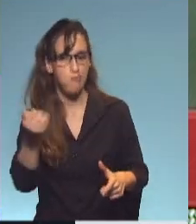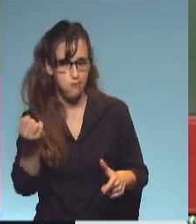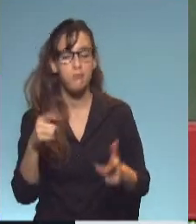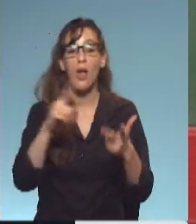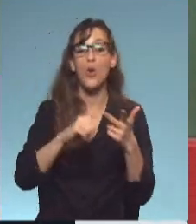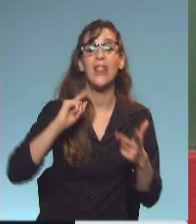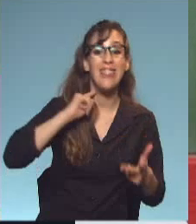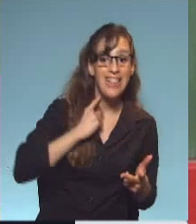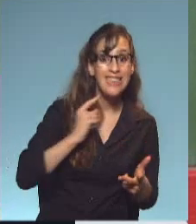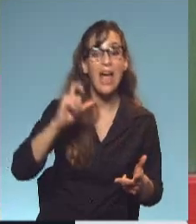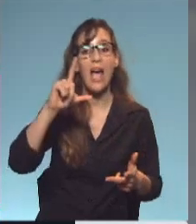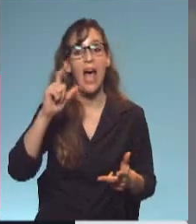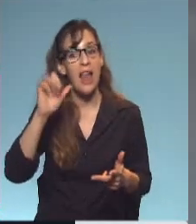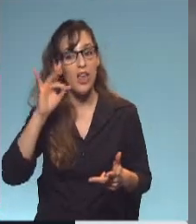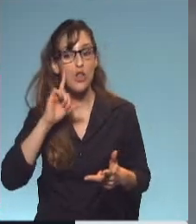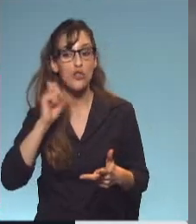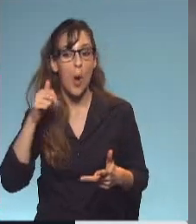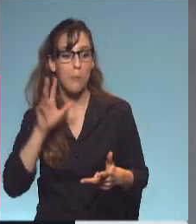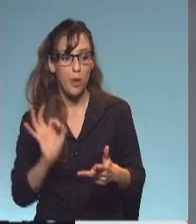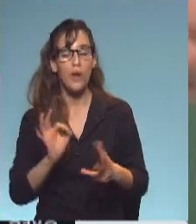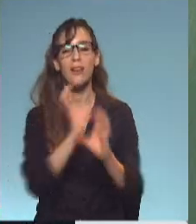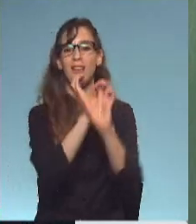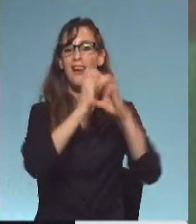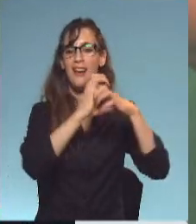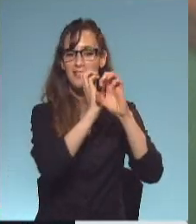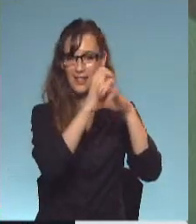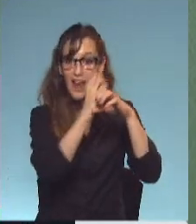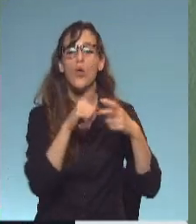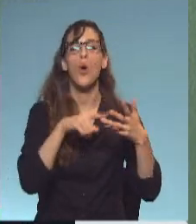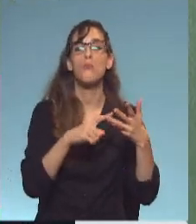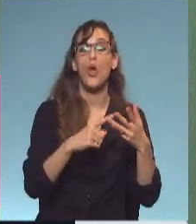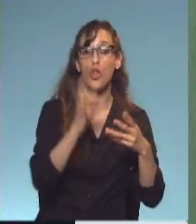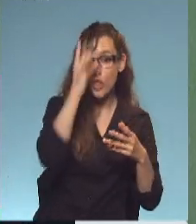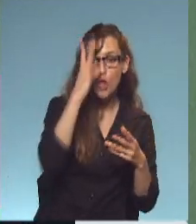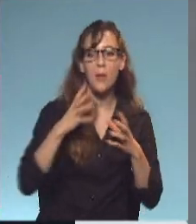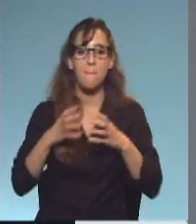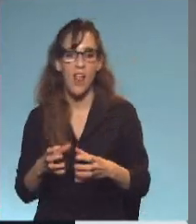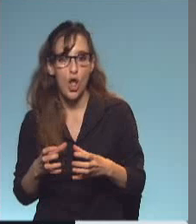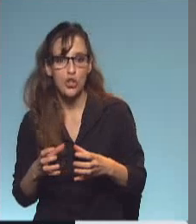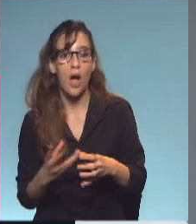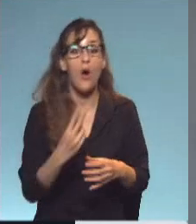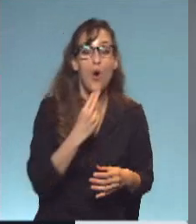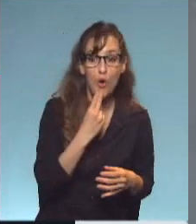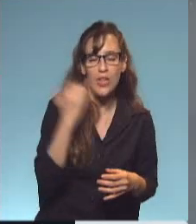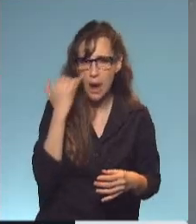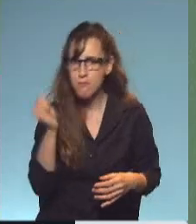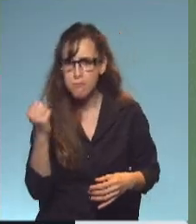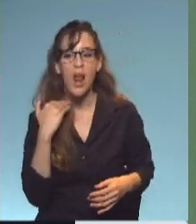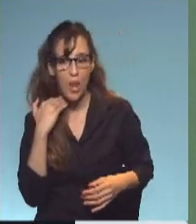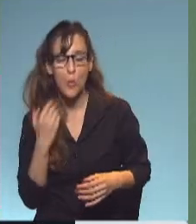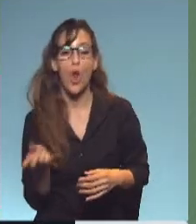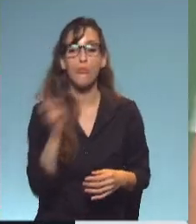Sí. Número 13, no la dije y es caleidoscopio. Sí. Número 12, no la dije y es... pelota. Muy bien. Sí. Número 11, ya la dije y es libro.